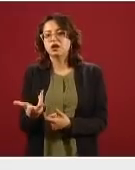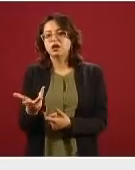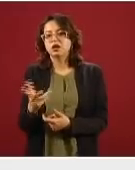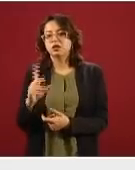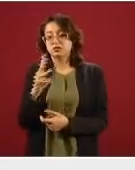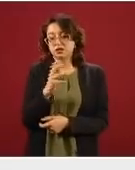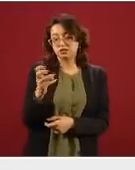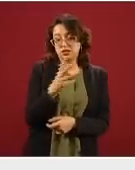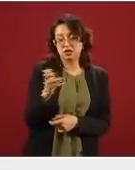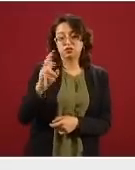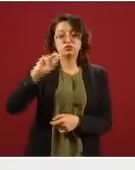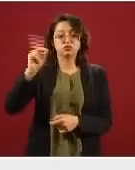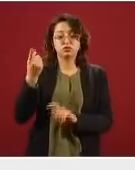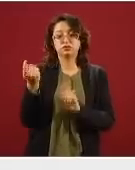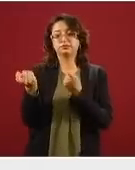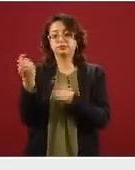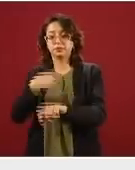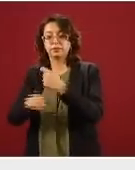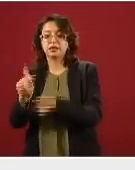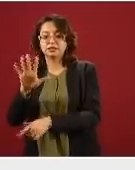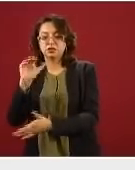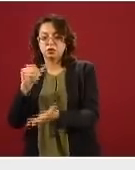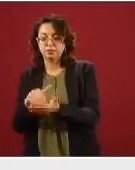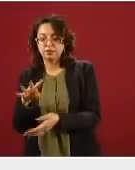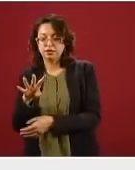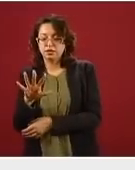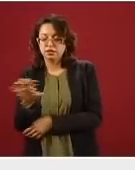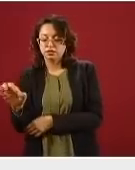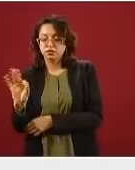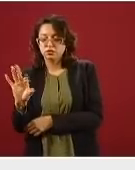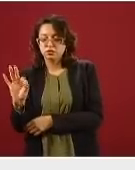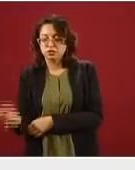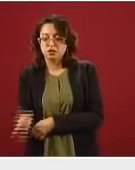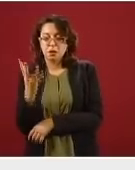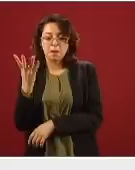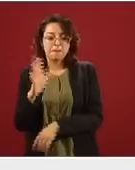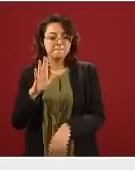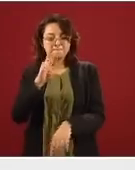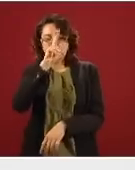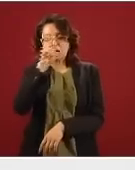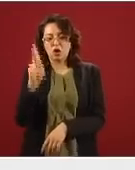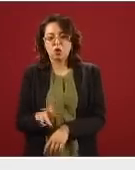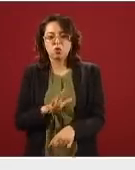$5,544, y el que menos te conviene, MoneyGram, que te da